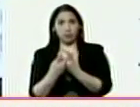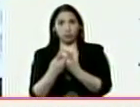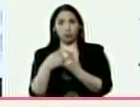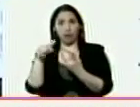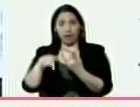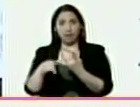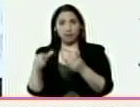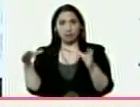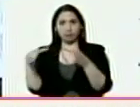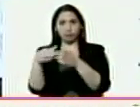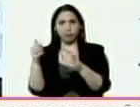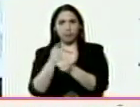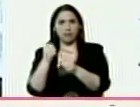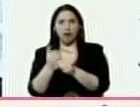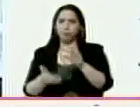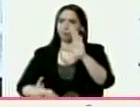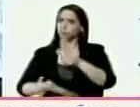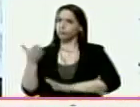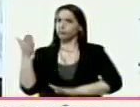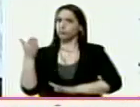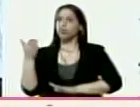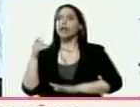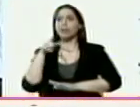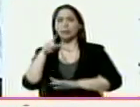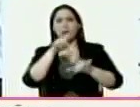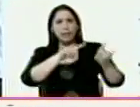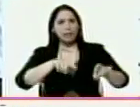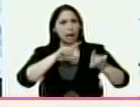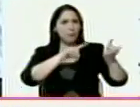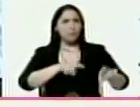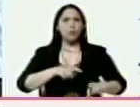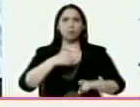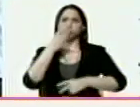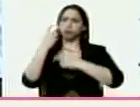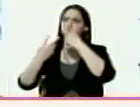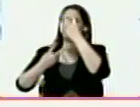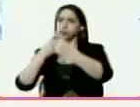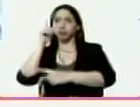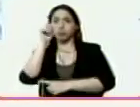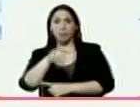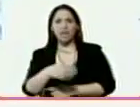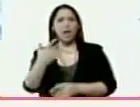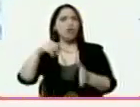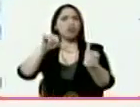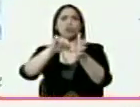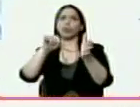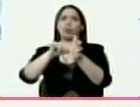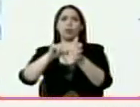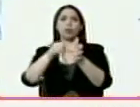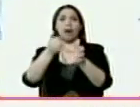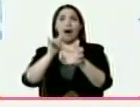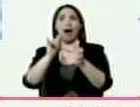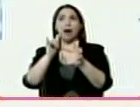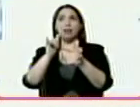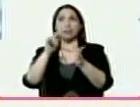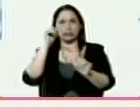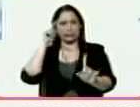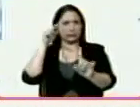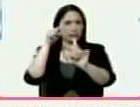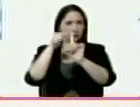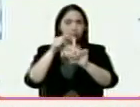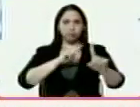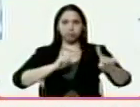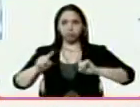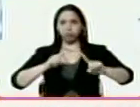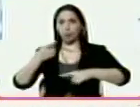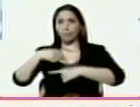gabinete deben irse directamente al campo, deben irse directamente a donde está su foco de acción principal